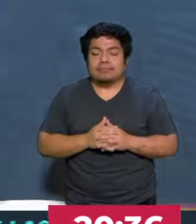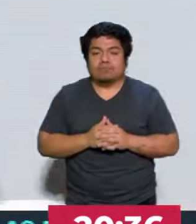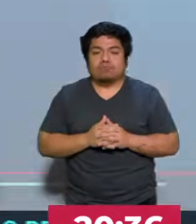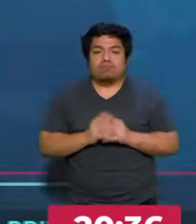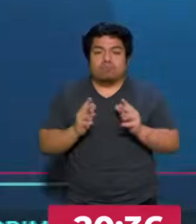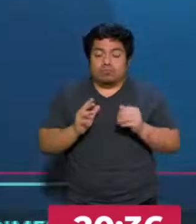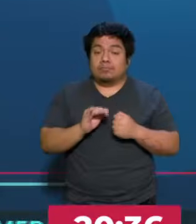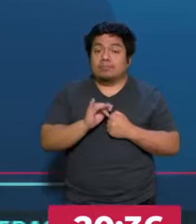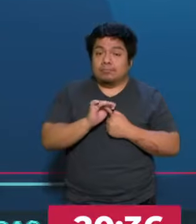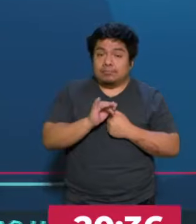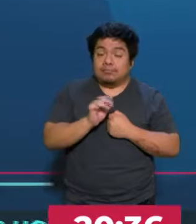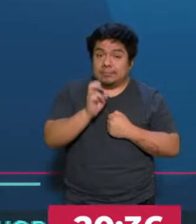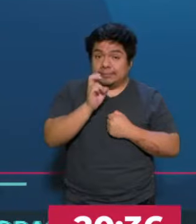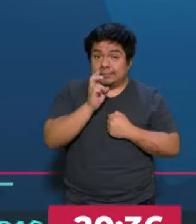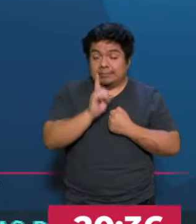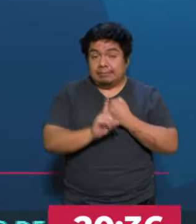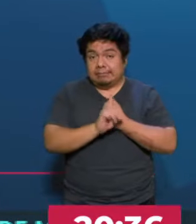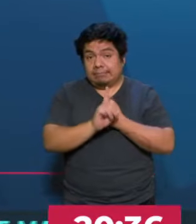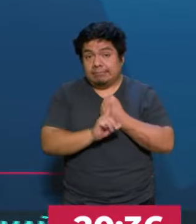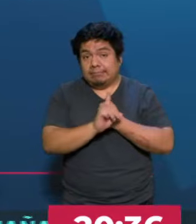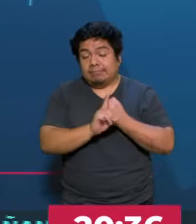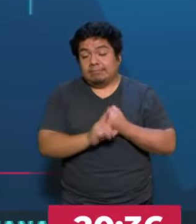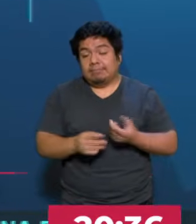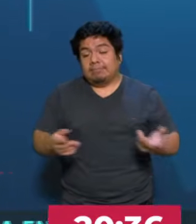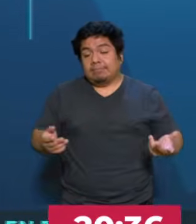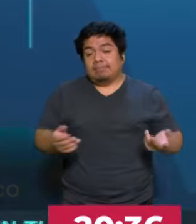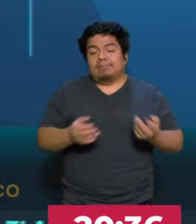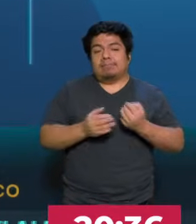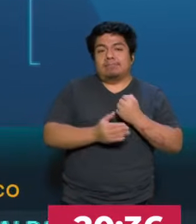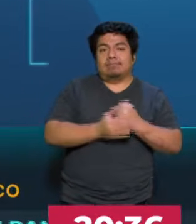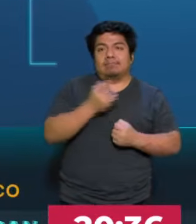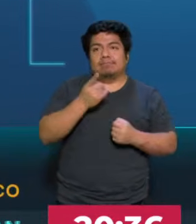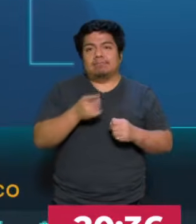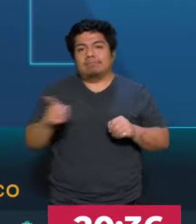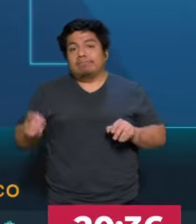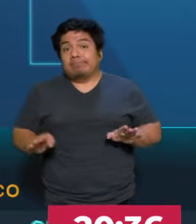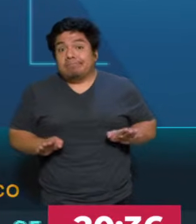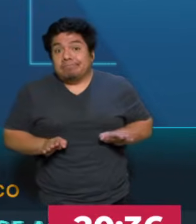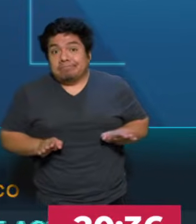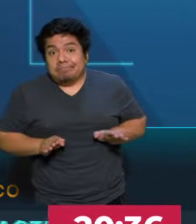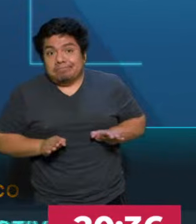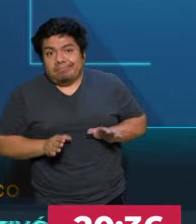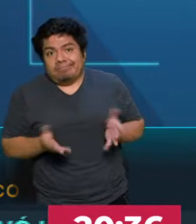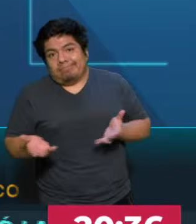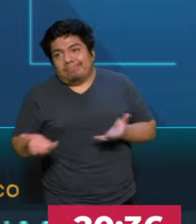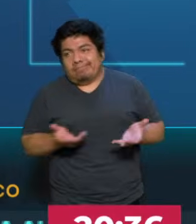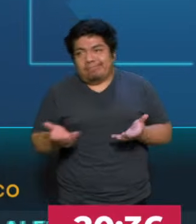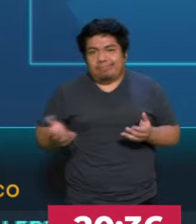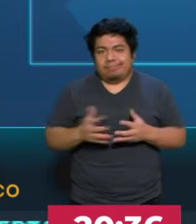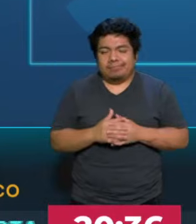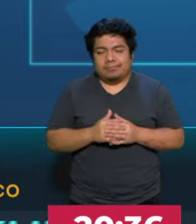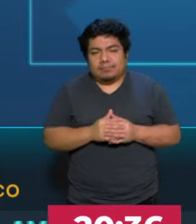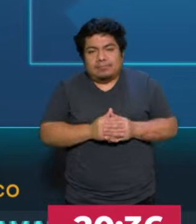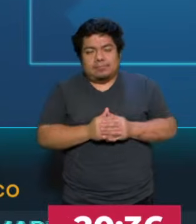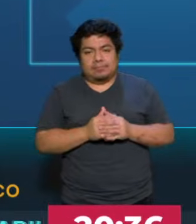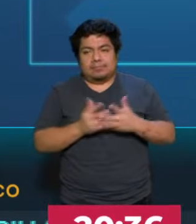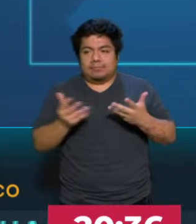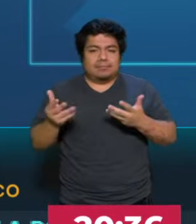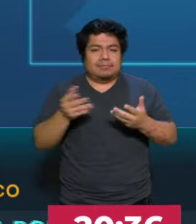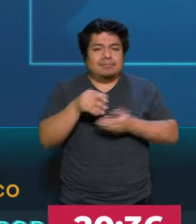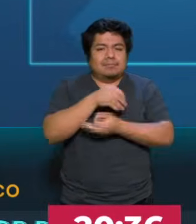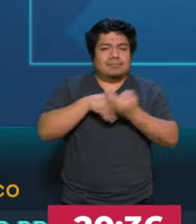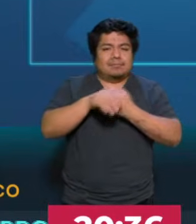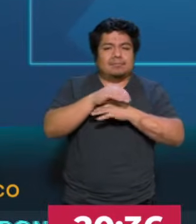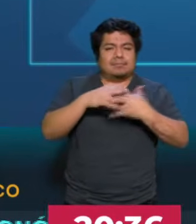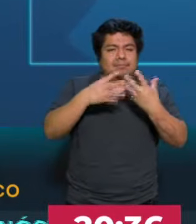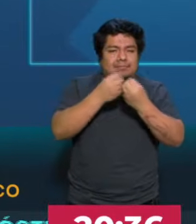de hecho sí, y ese es el problema, porque estamos hablando de actitudes, comportamientos, hechos que colindan